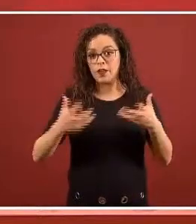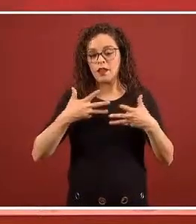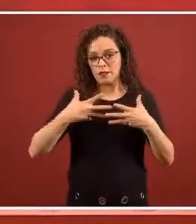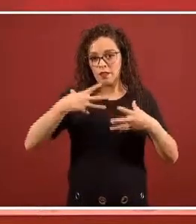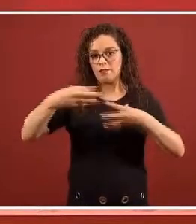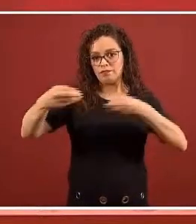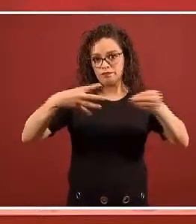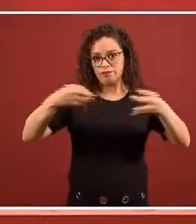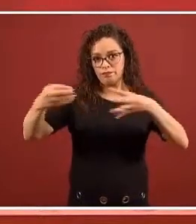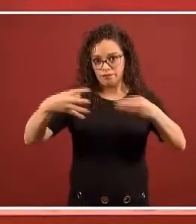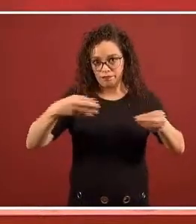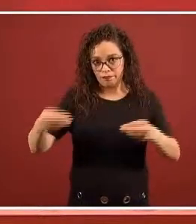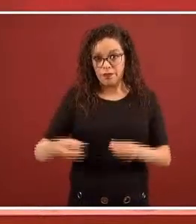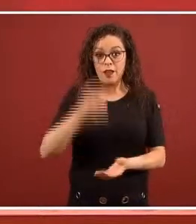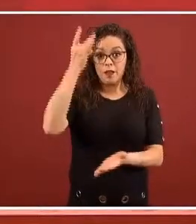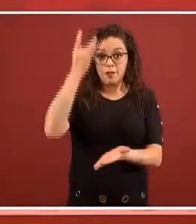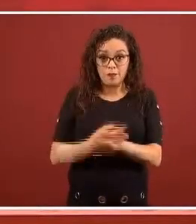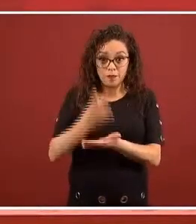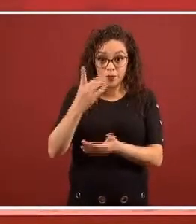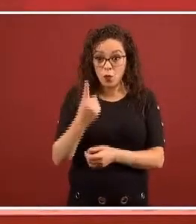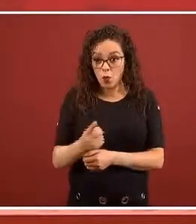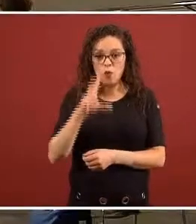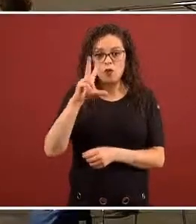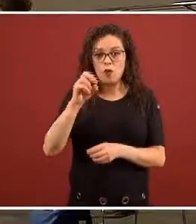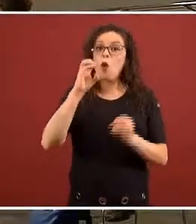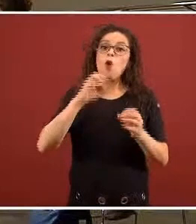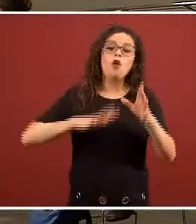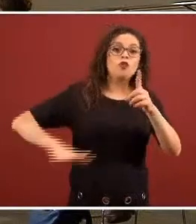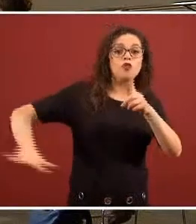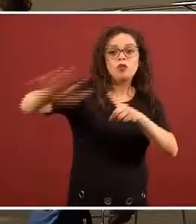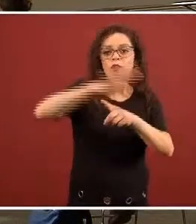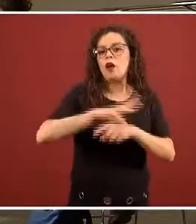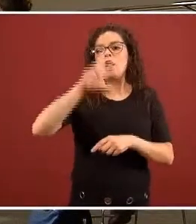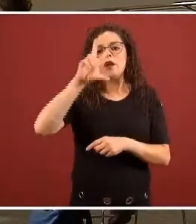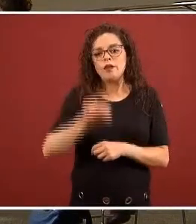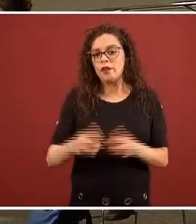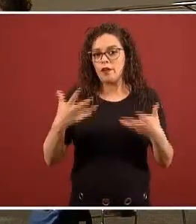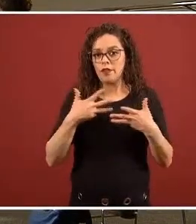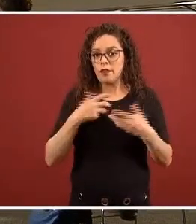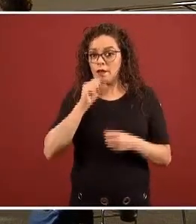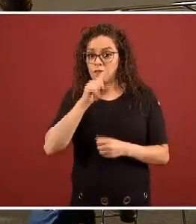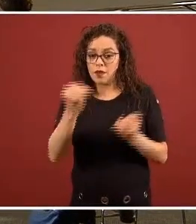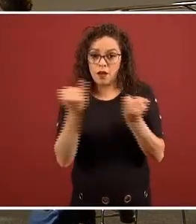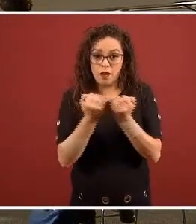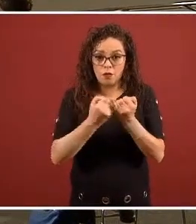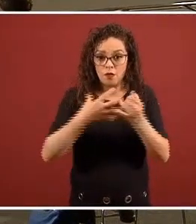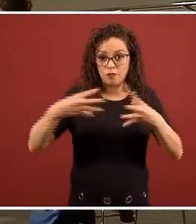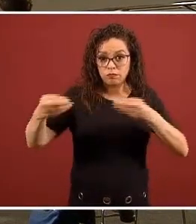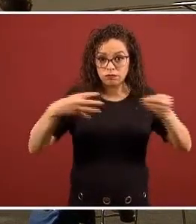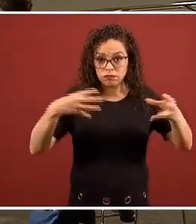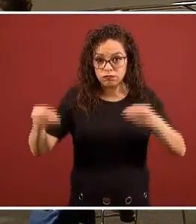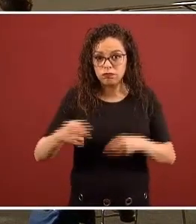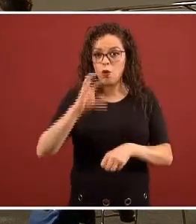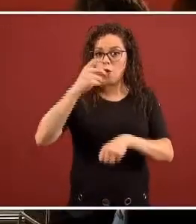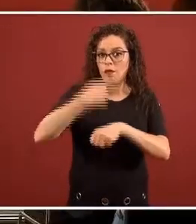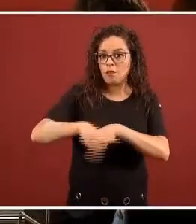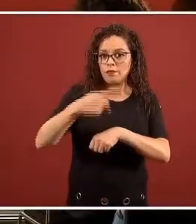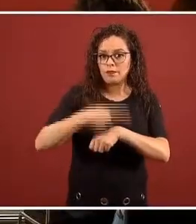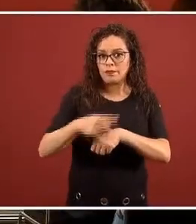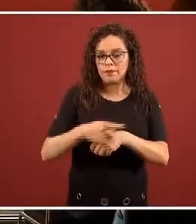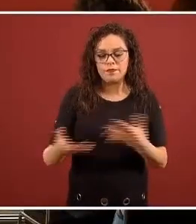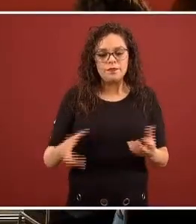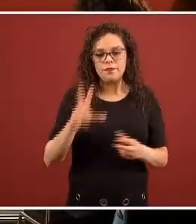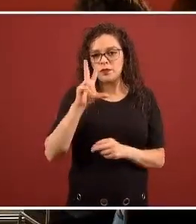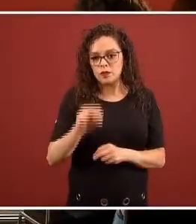todos los municipios tienen la misma carga, la misma dispersión y por lo tanto el mismo riesgo como pudieran estarlo teniendo